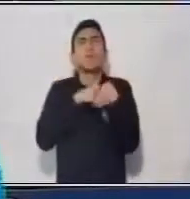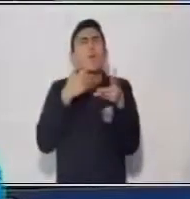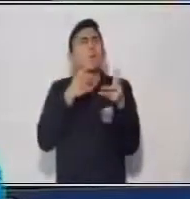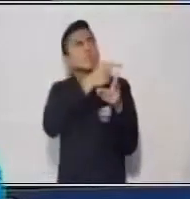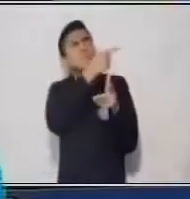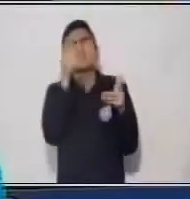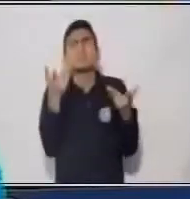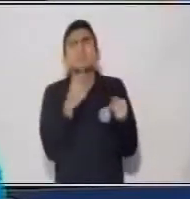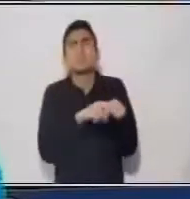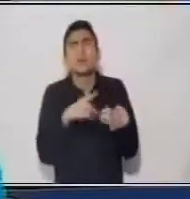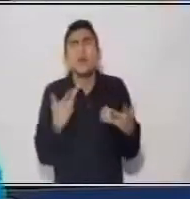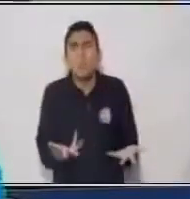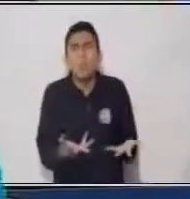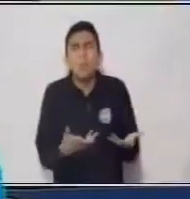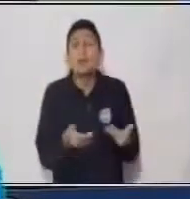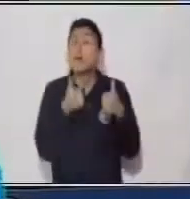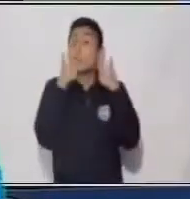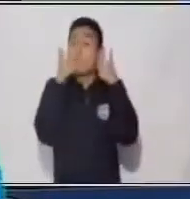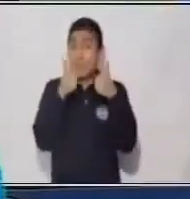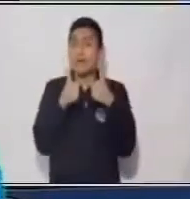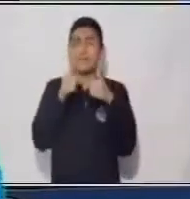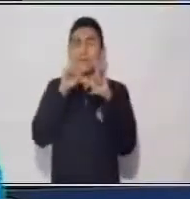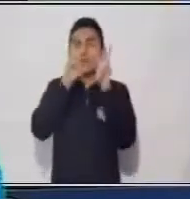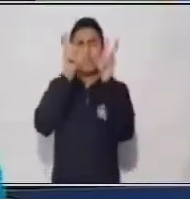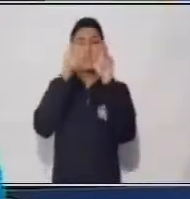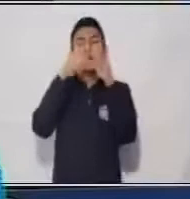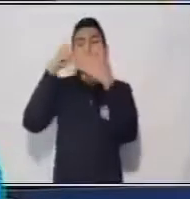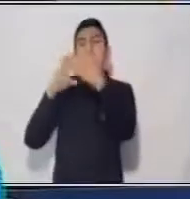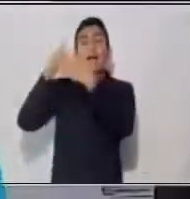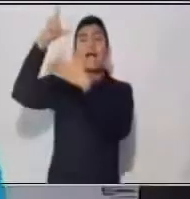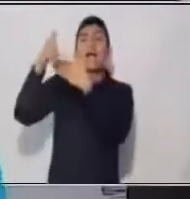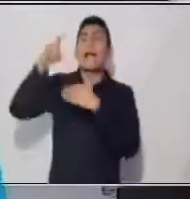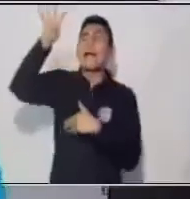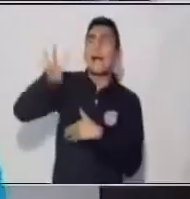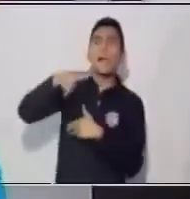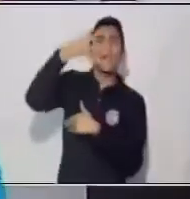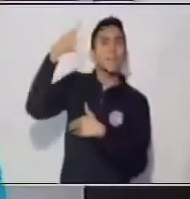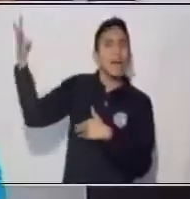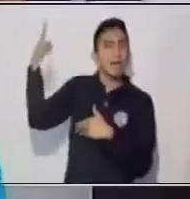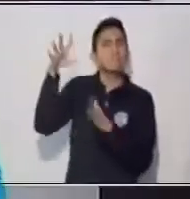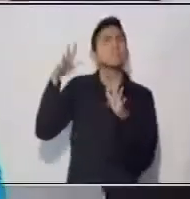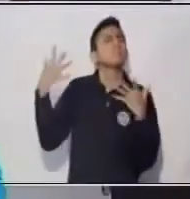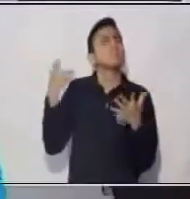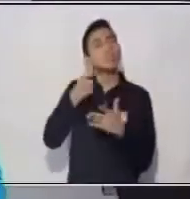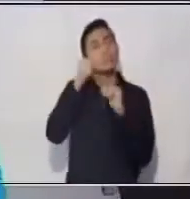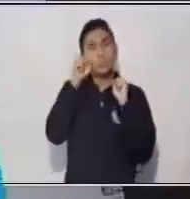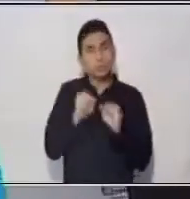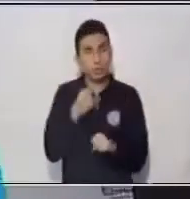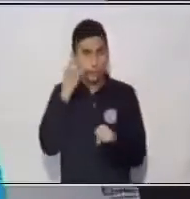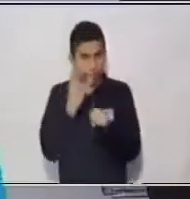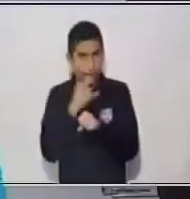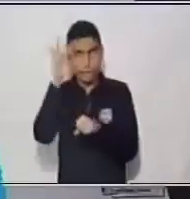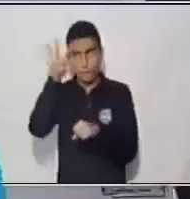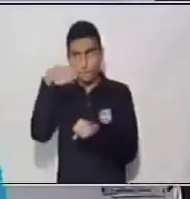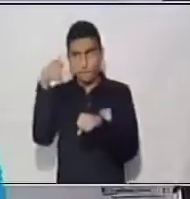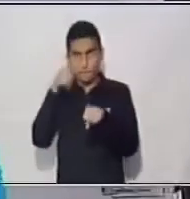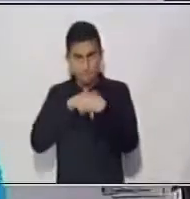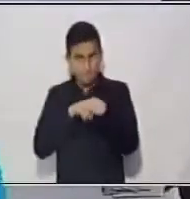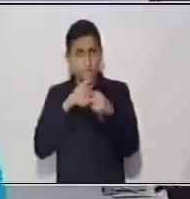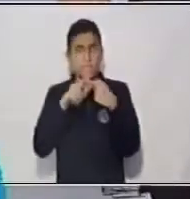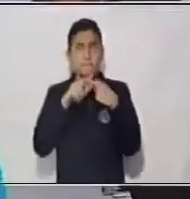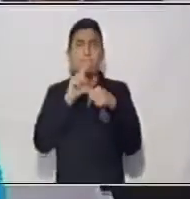tiempo. Muy bien, el calendario. El tiempo lo podemos medir en segundos,